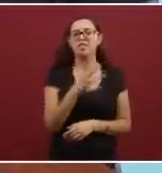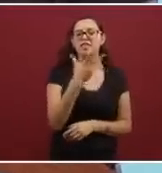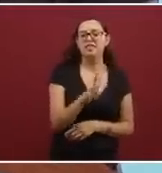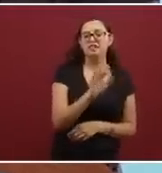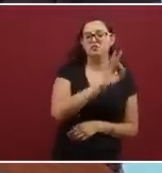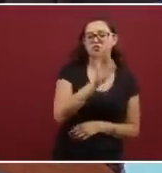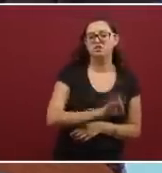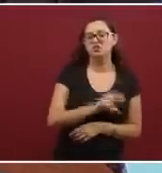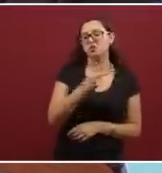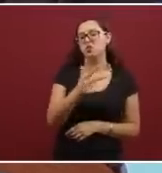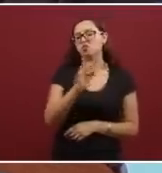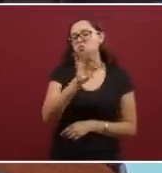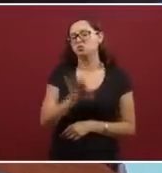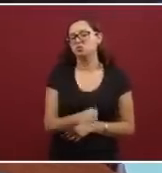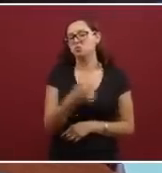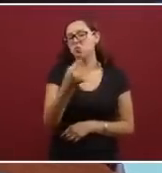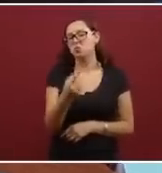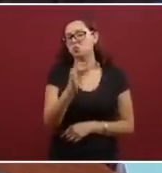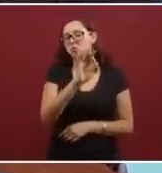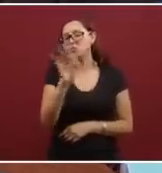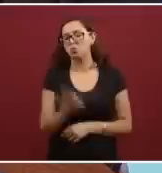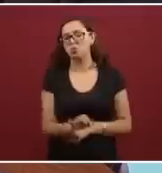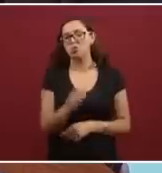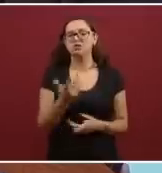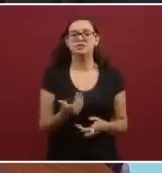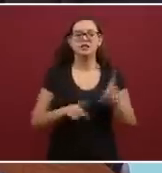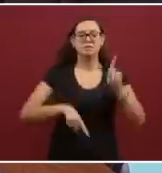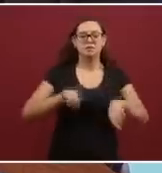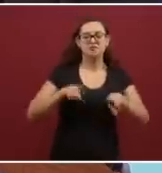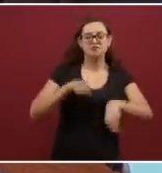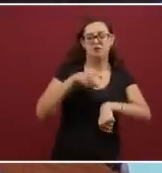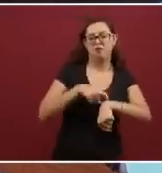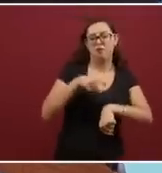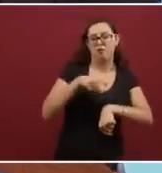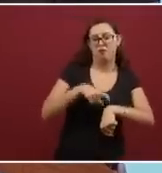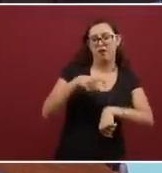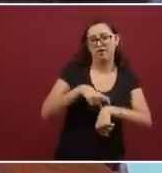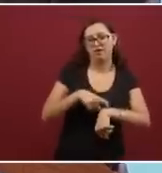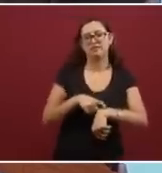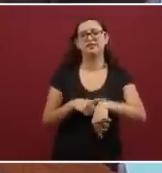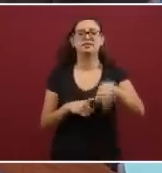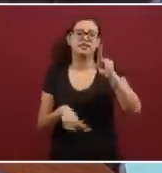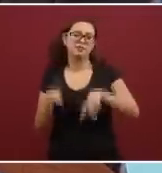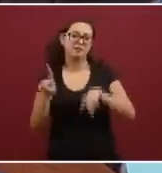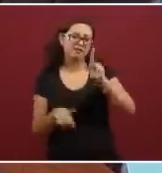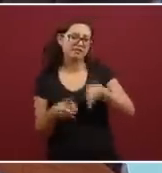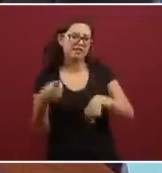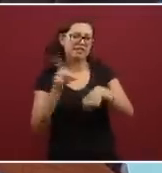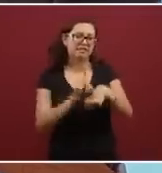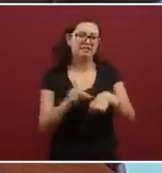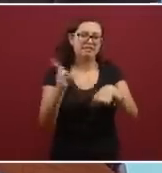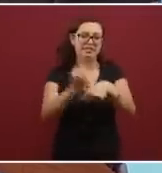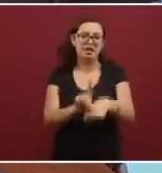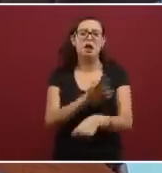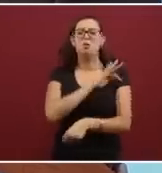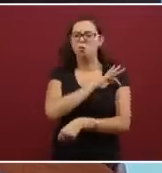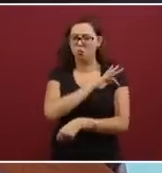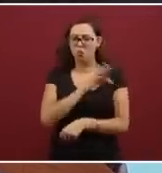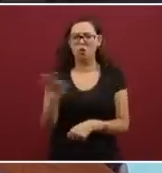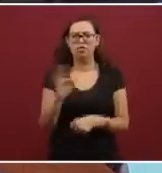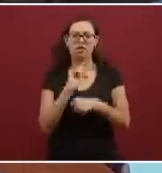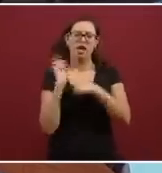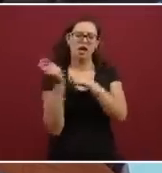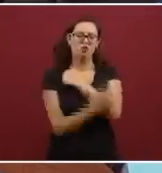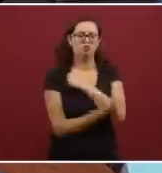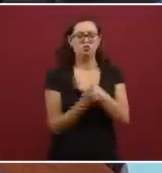8%, 1%. Lo puede hacer por horarios diferentes. Lo puede hacer por días diferentes y obviamente cuando nos